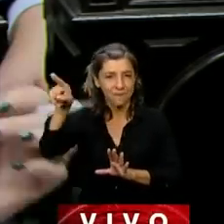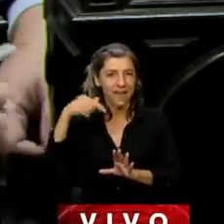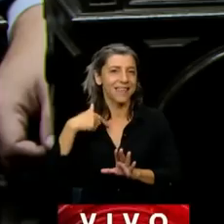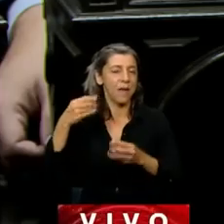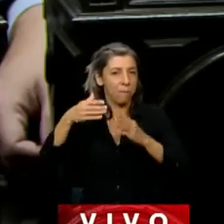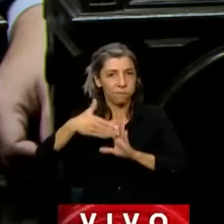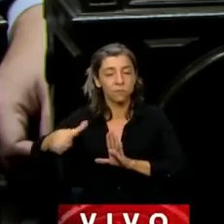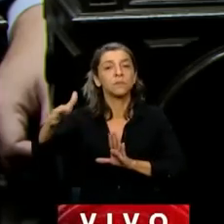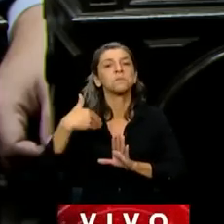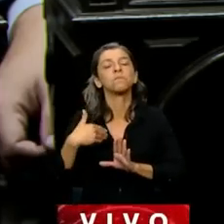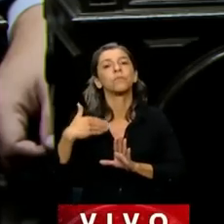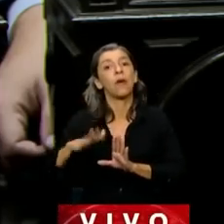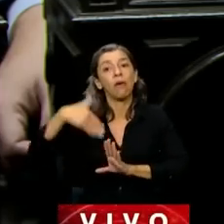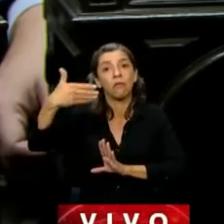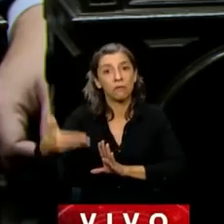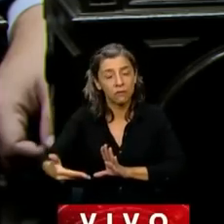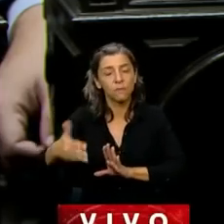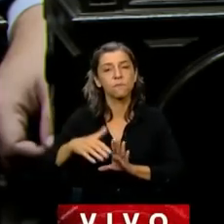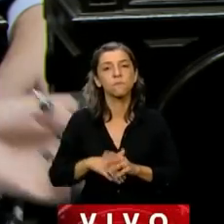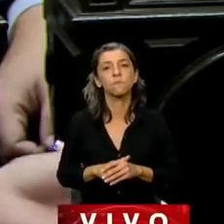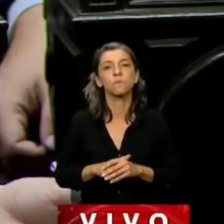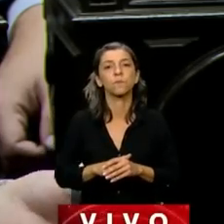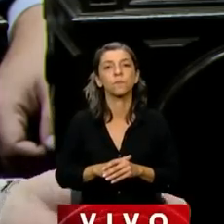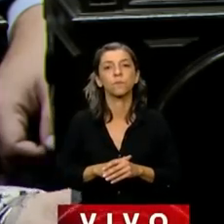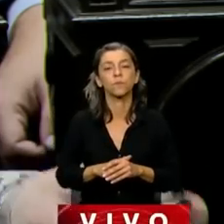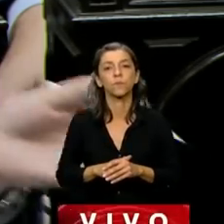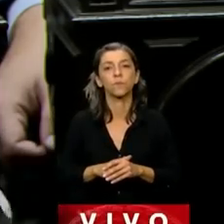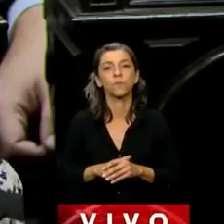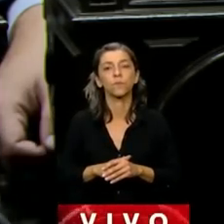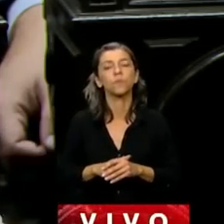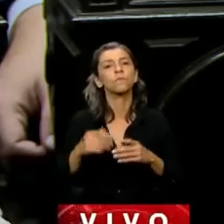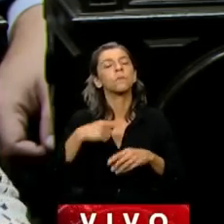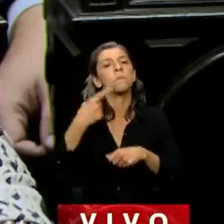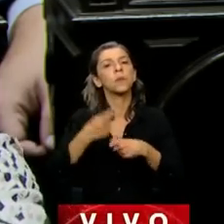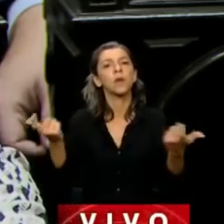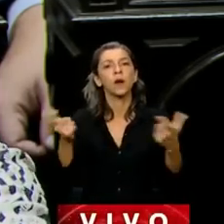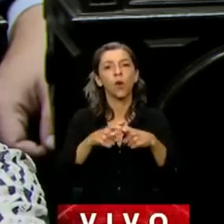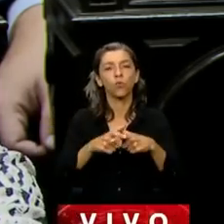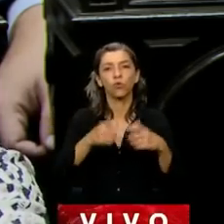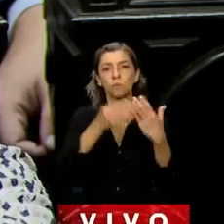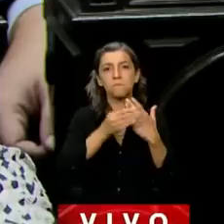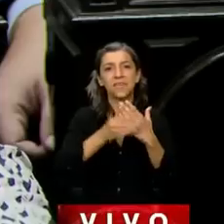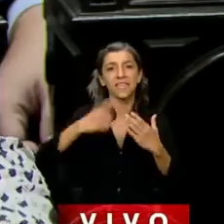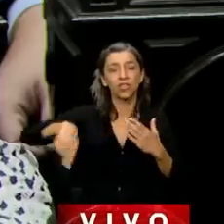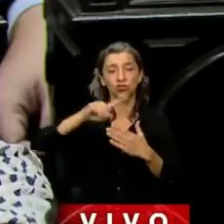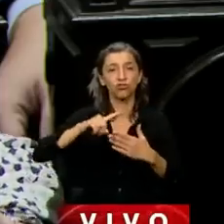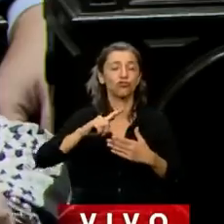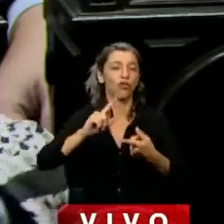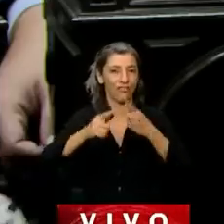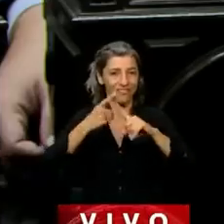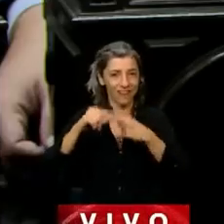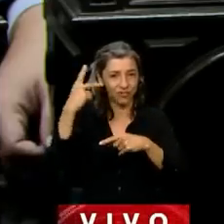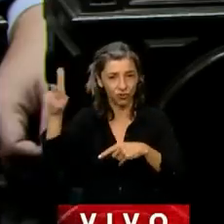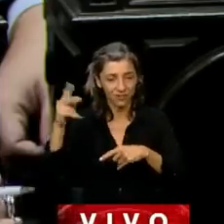sede. Posteriormente, en el marco de la primera reunión de ministros de Relaciones Exteriores